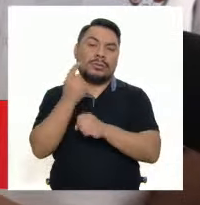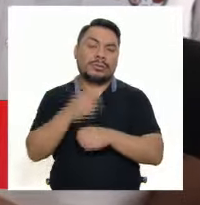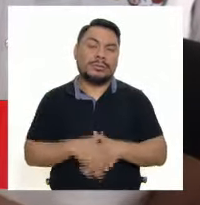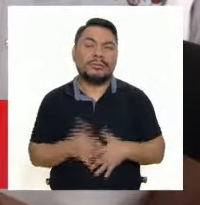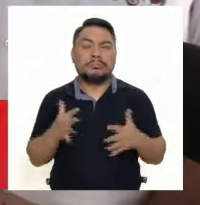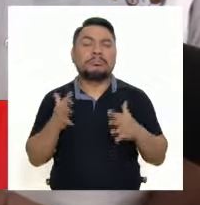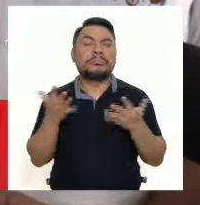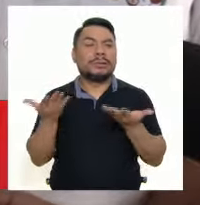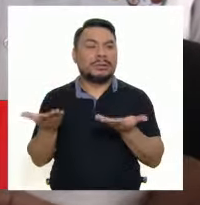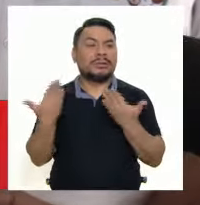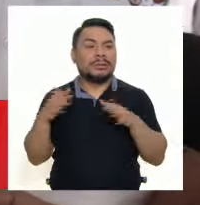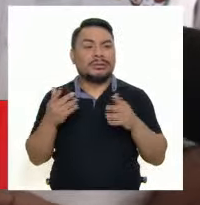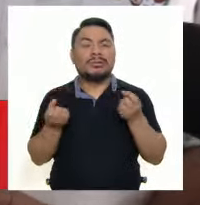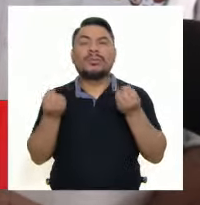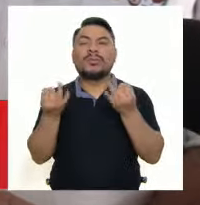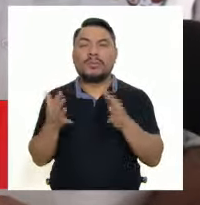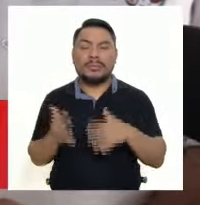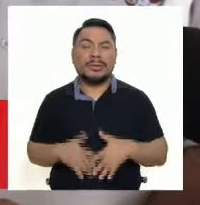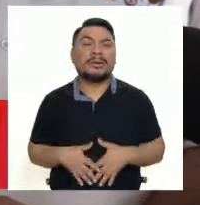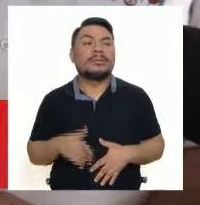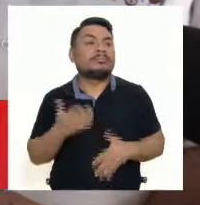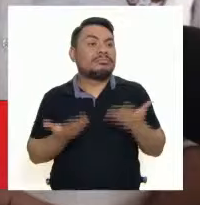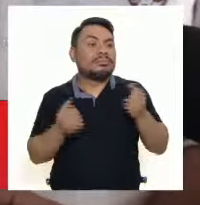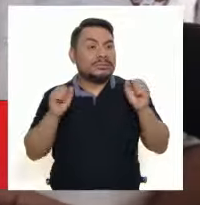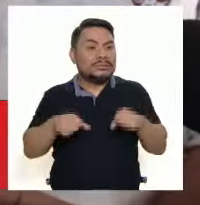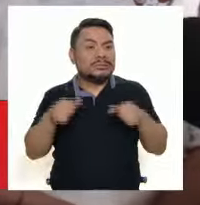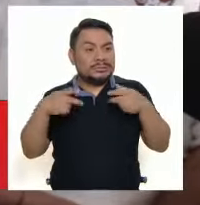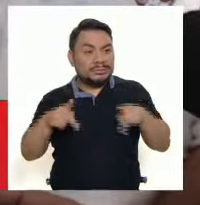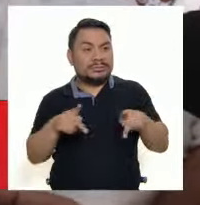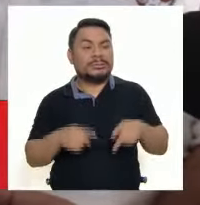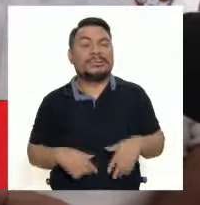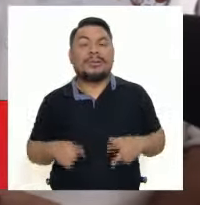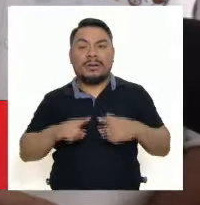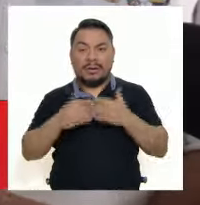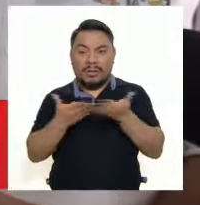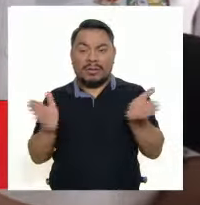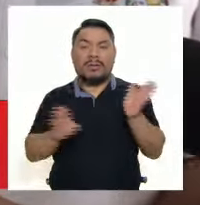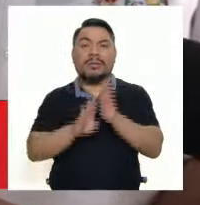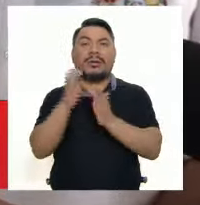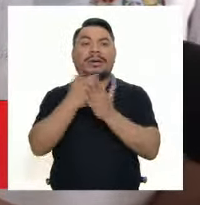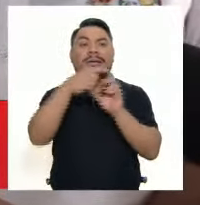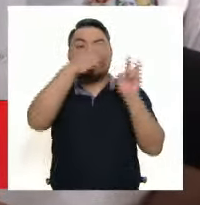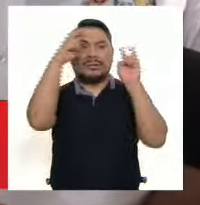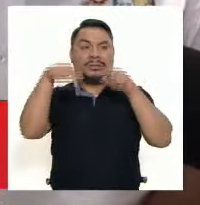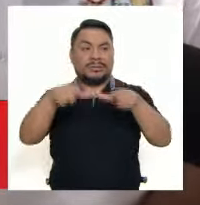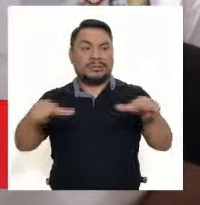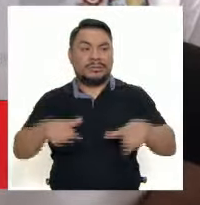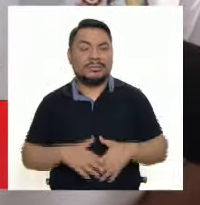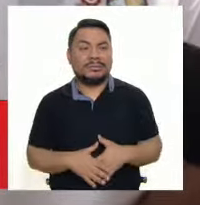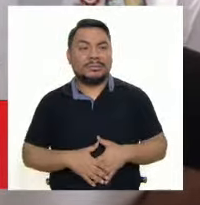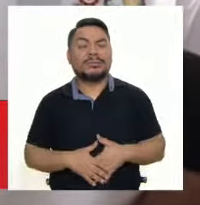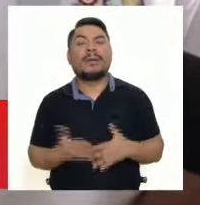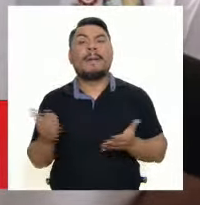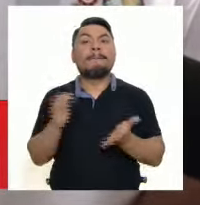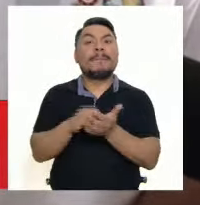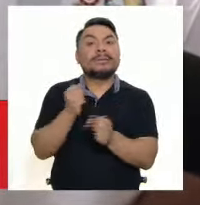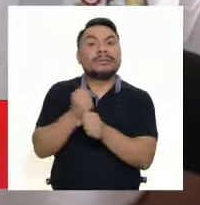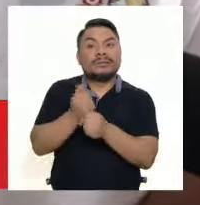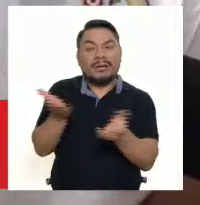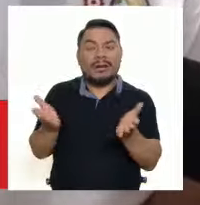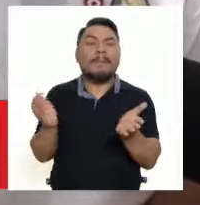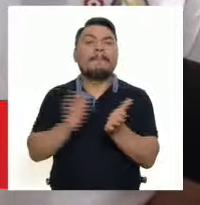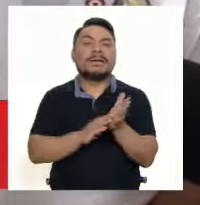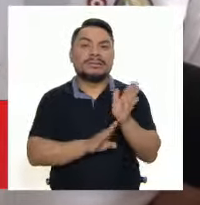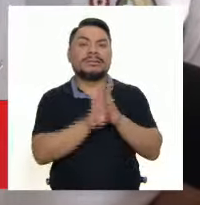cálculo aproximado que hemos hecho, ¿no? Y que por lo tanto va a permitir la reactivación del turismo en esta zona, más empleo y más